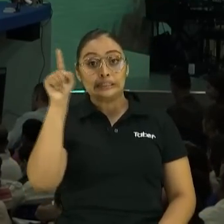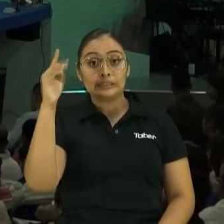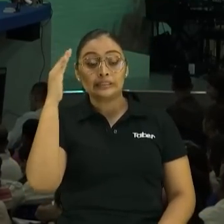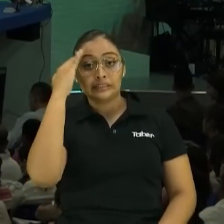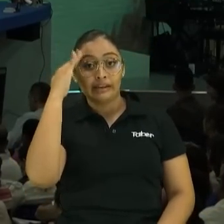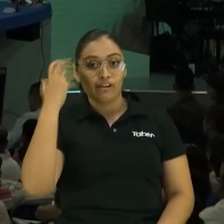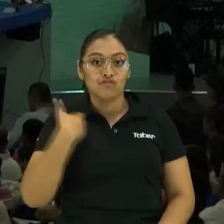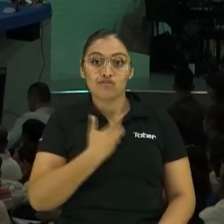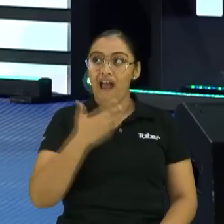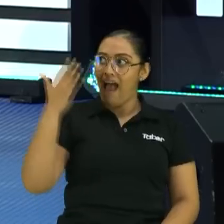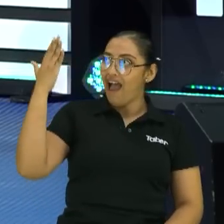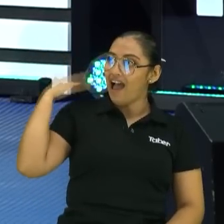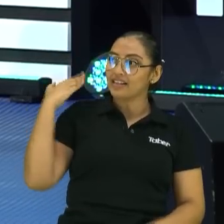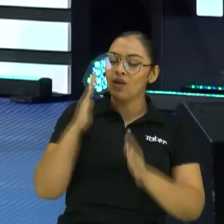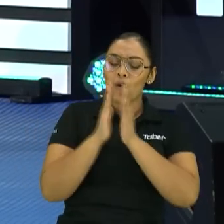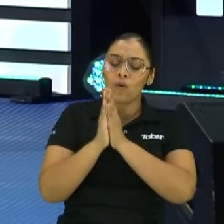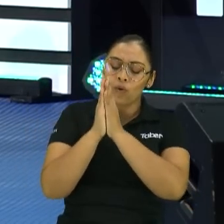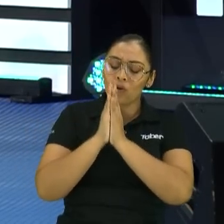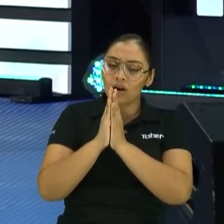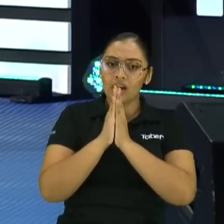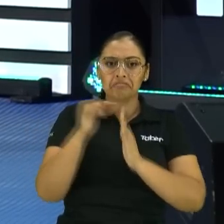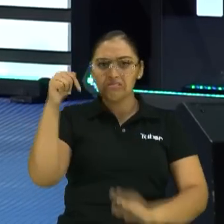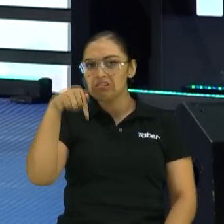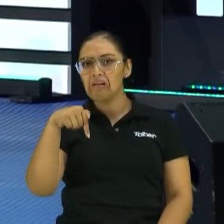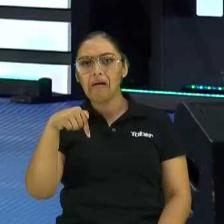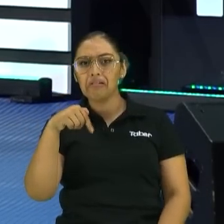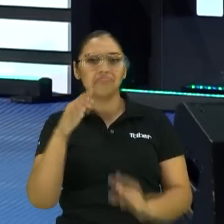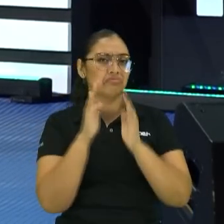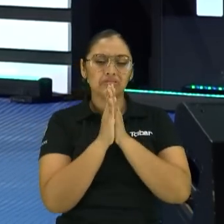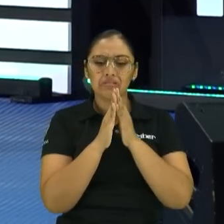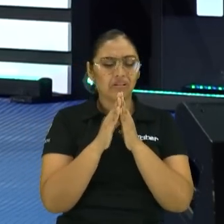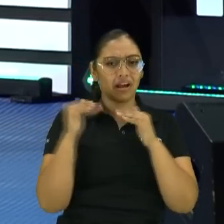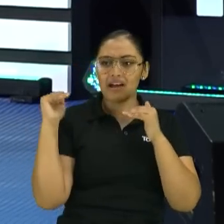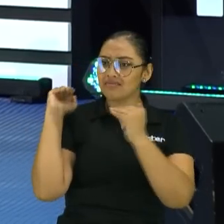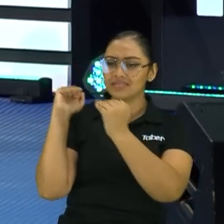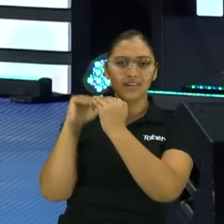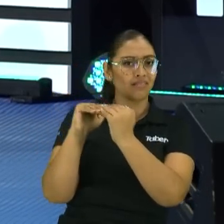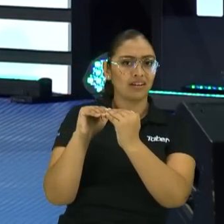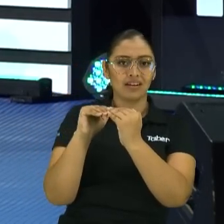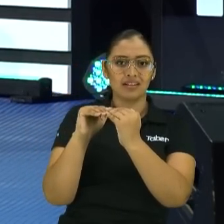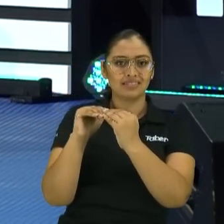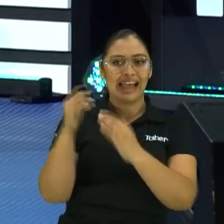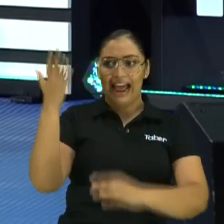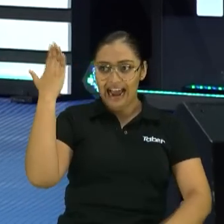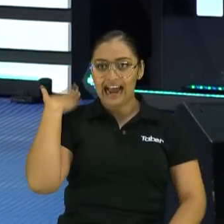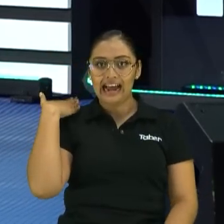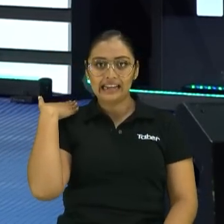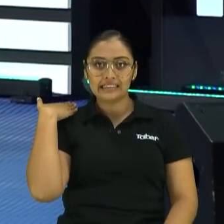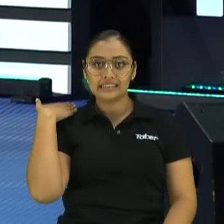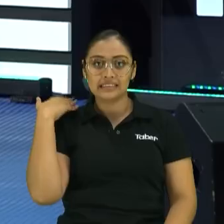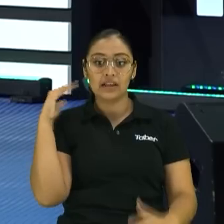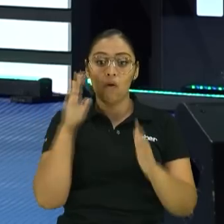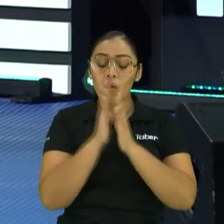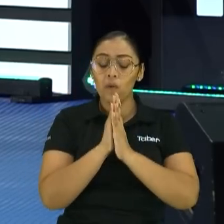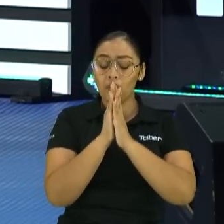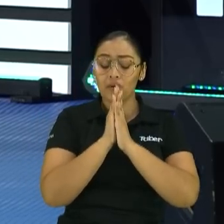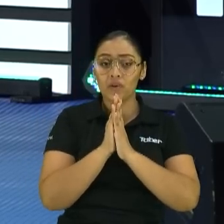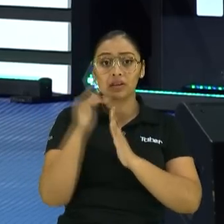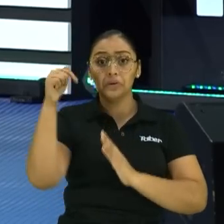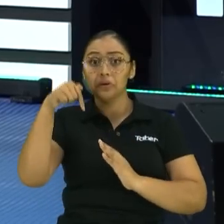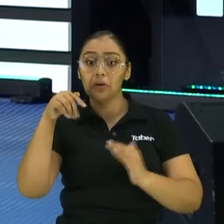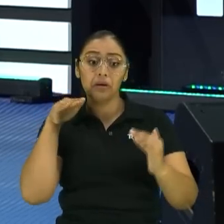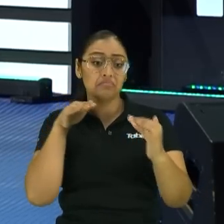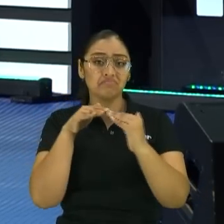orábamos Dios sabe que tú y yo no oramos como antes orábamos